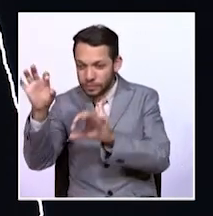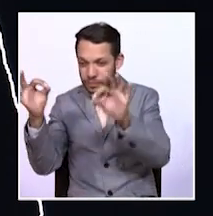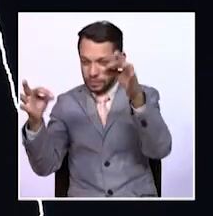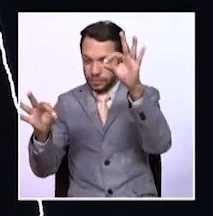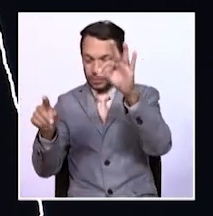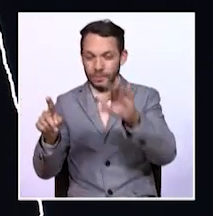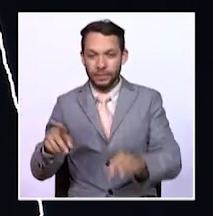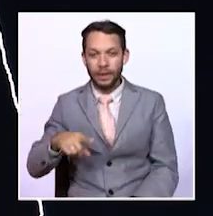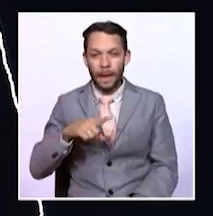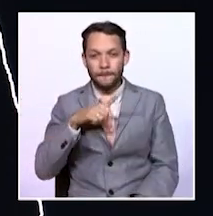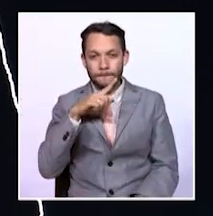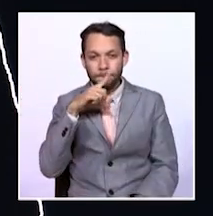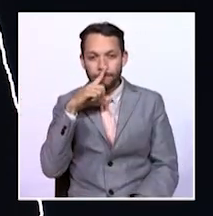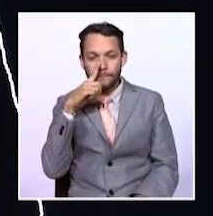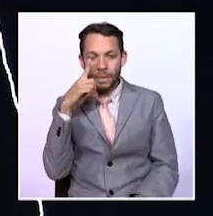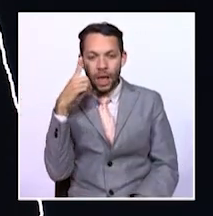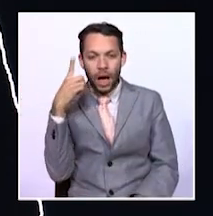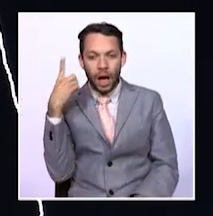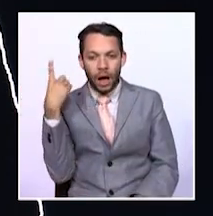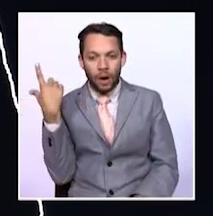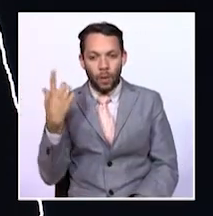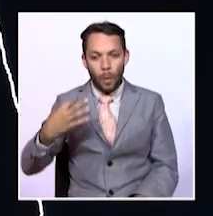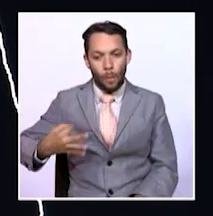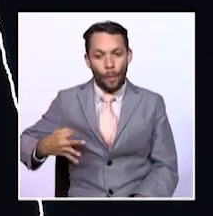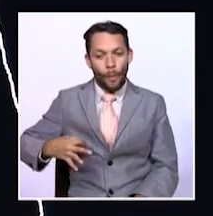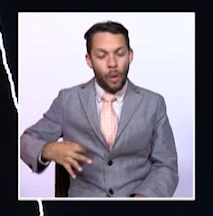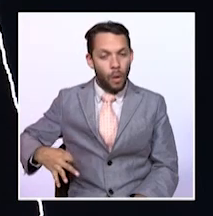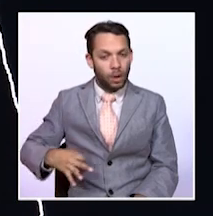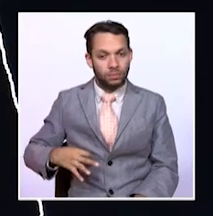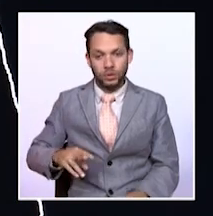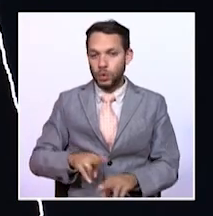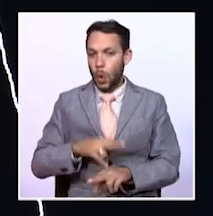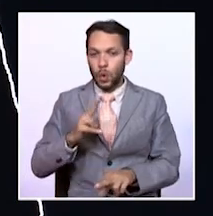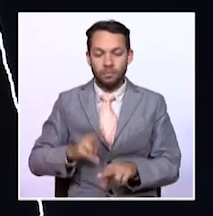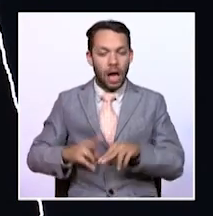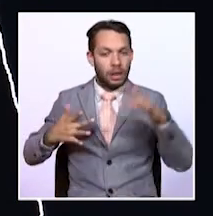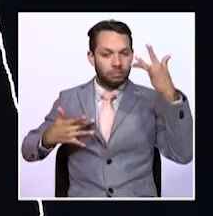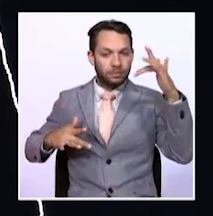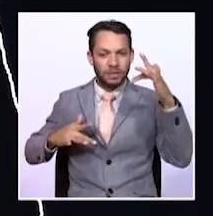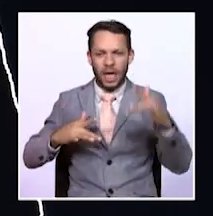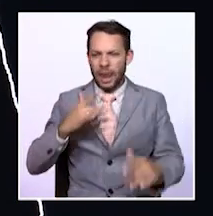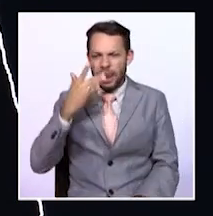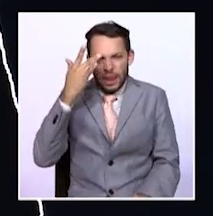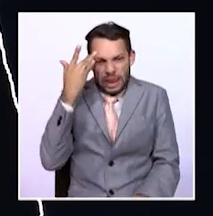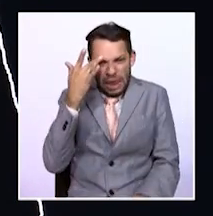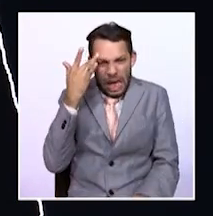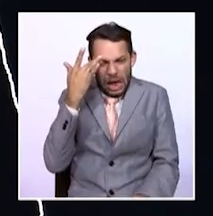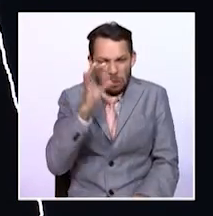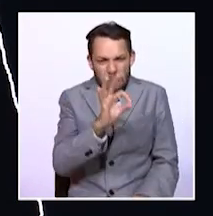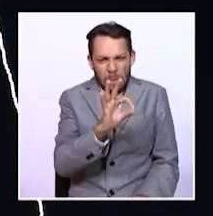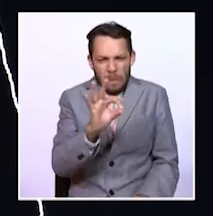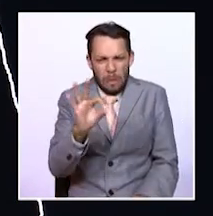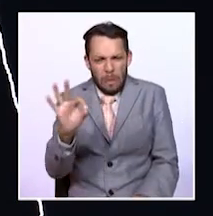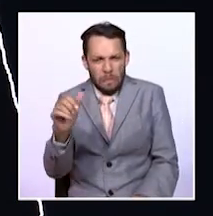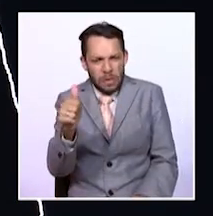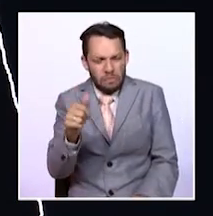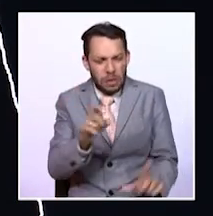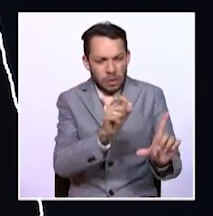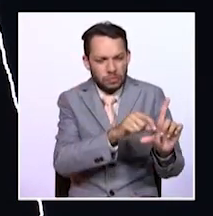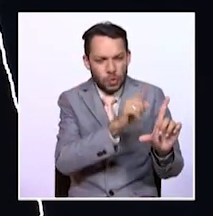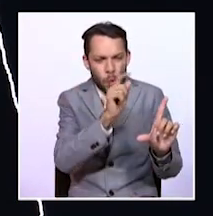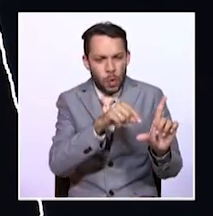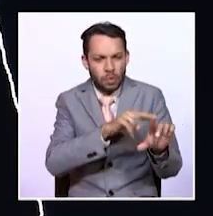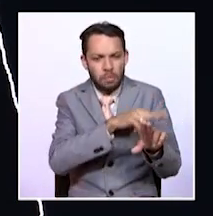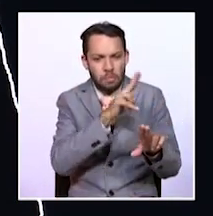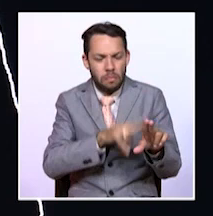blancas con una sombra negra hacia abajo. Vemos que es una vesícula normal, que no está distendida o inflamada, que las